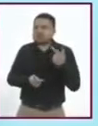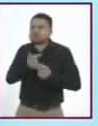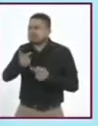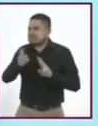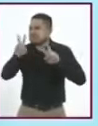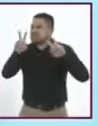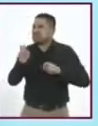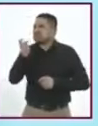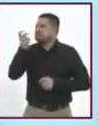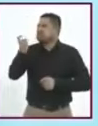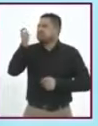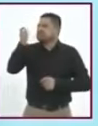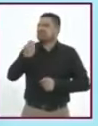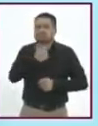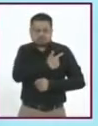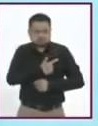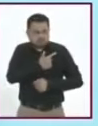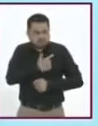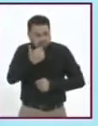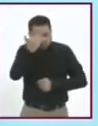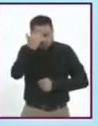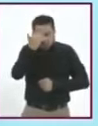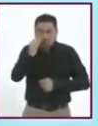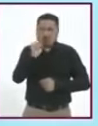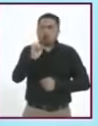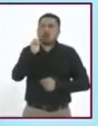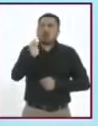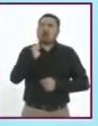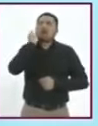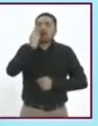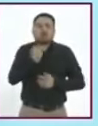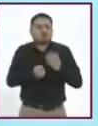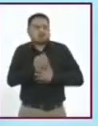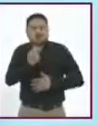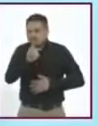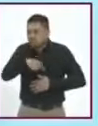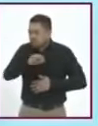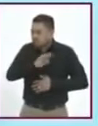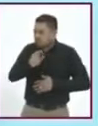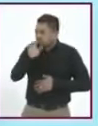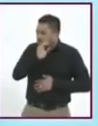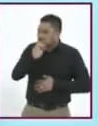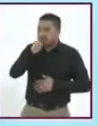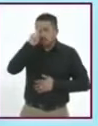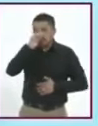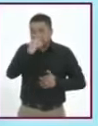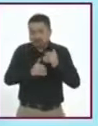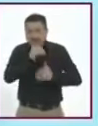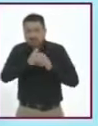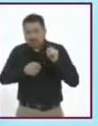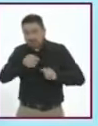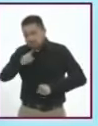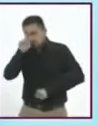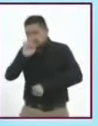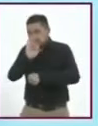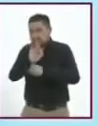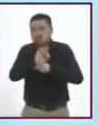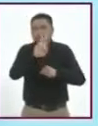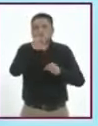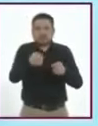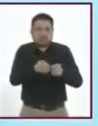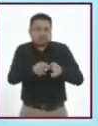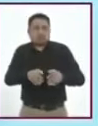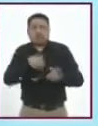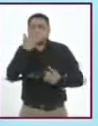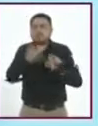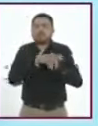de los temas que les gustaría conocer o algo nuevo que les cause curiosidad. Para finalizar, les aconsejo no perderse las